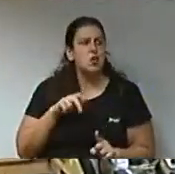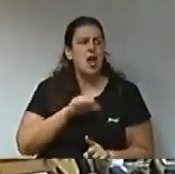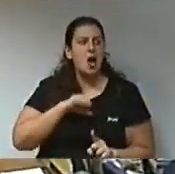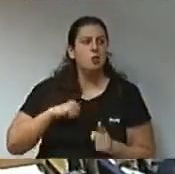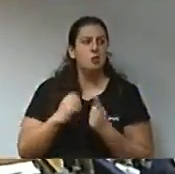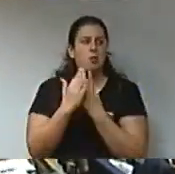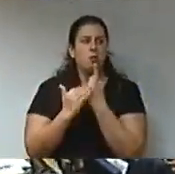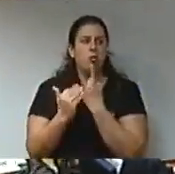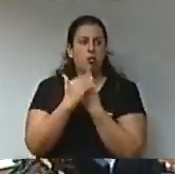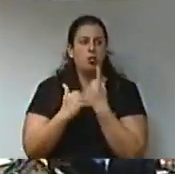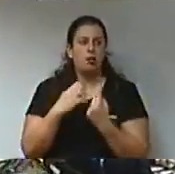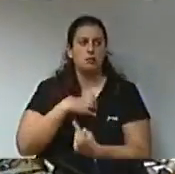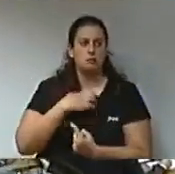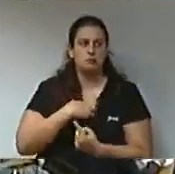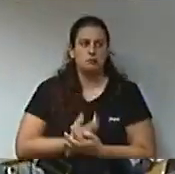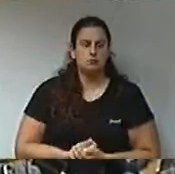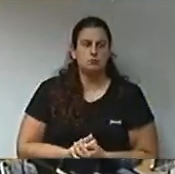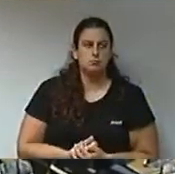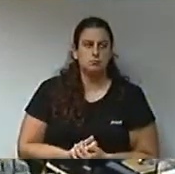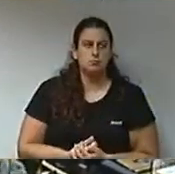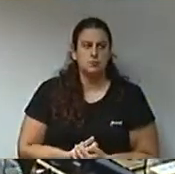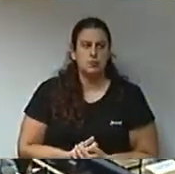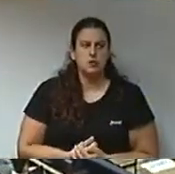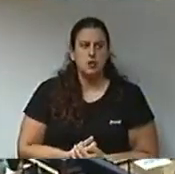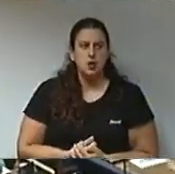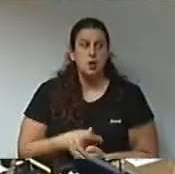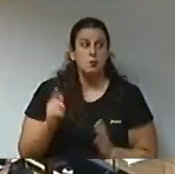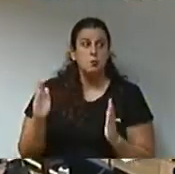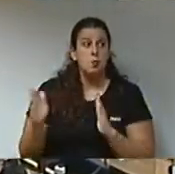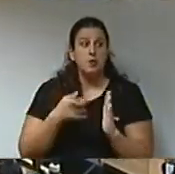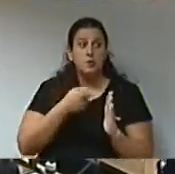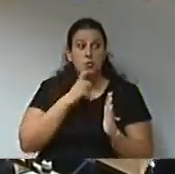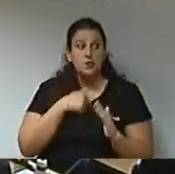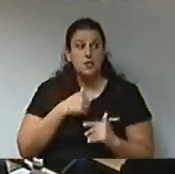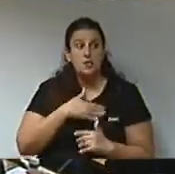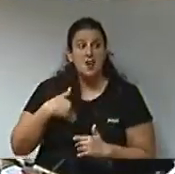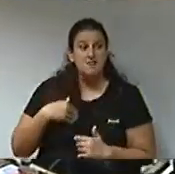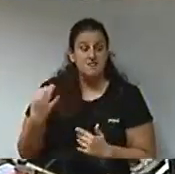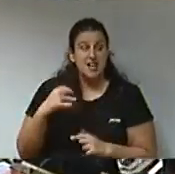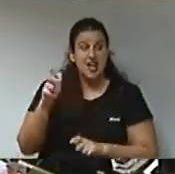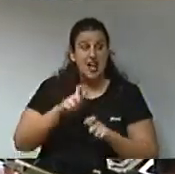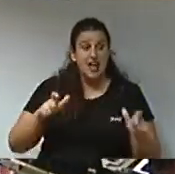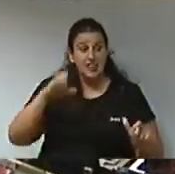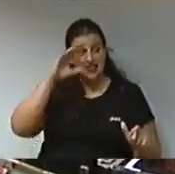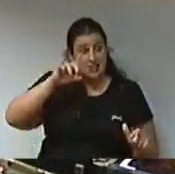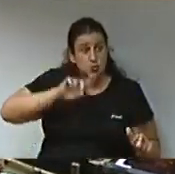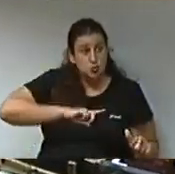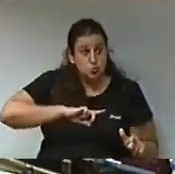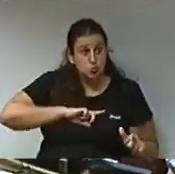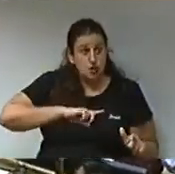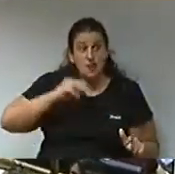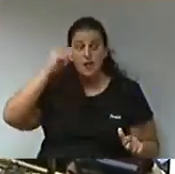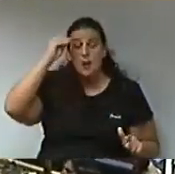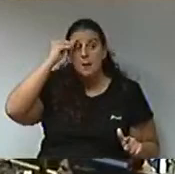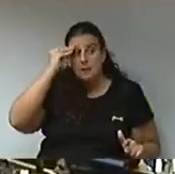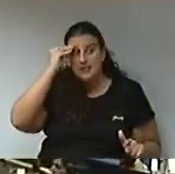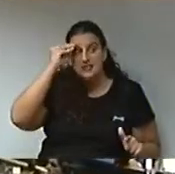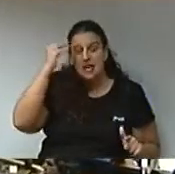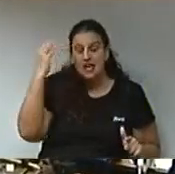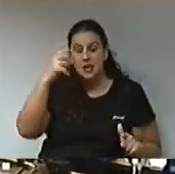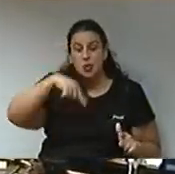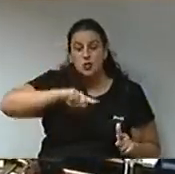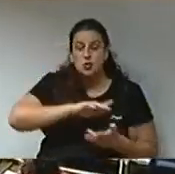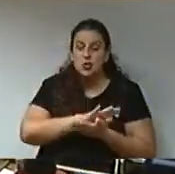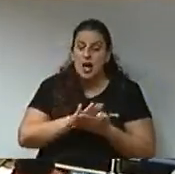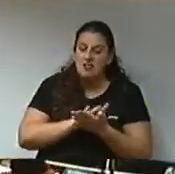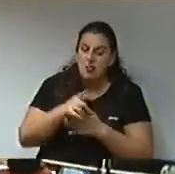autocomplaciente. Y en un momento tan difícil, yo lo que quisiera es que la gente que nos escucha pensara que realmente estamos hablando por